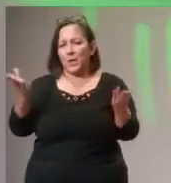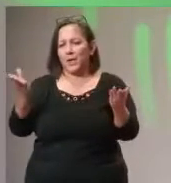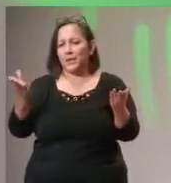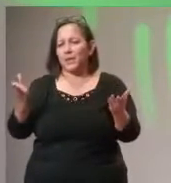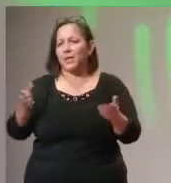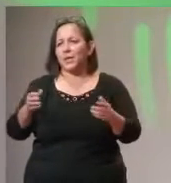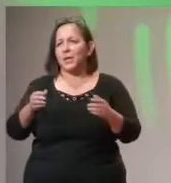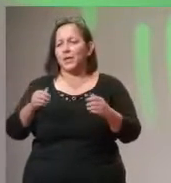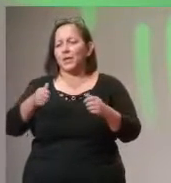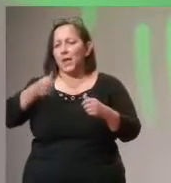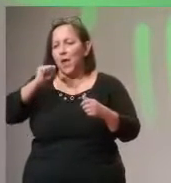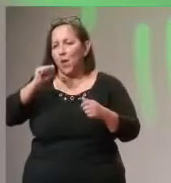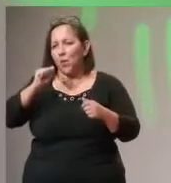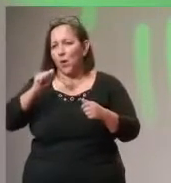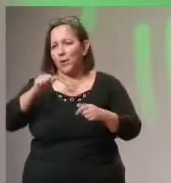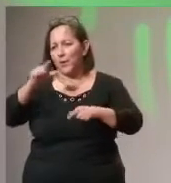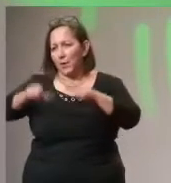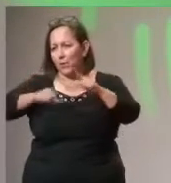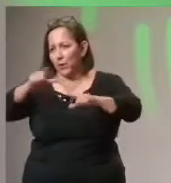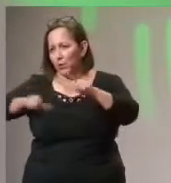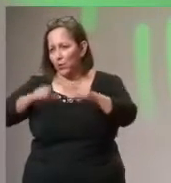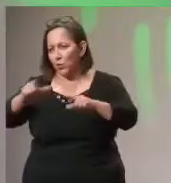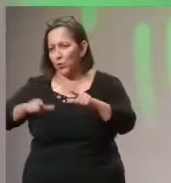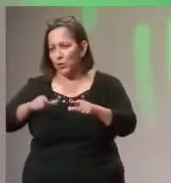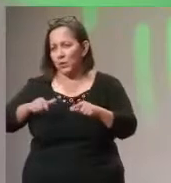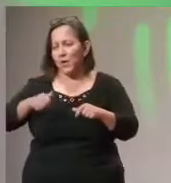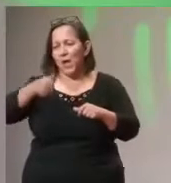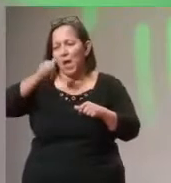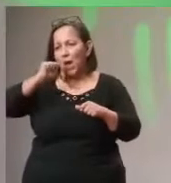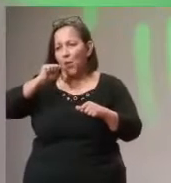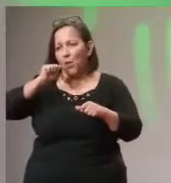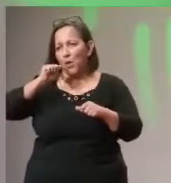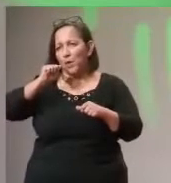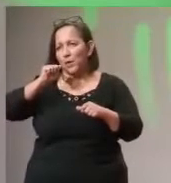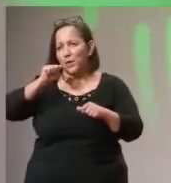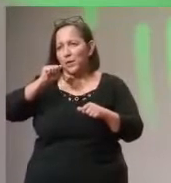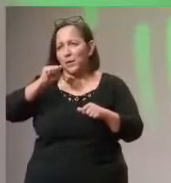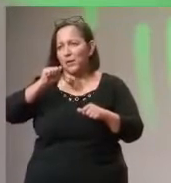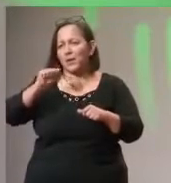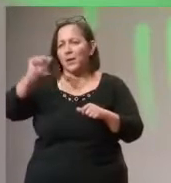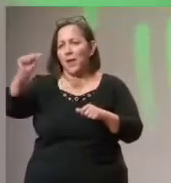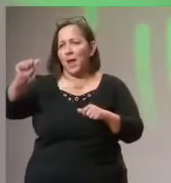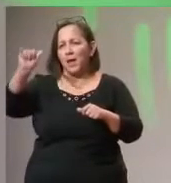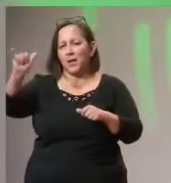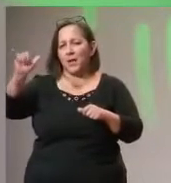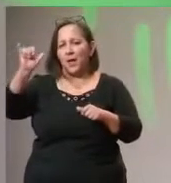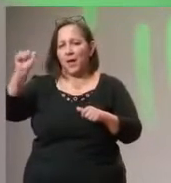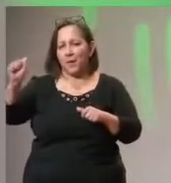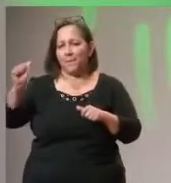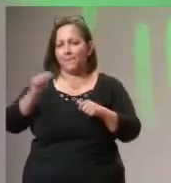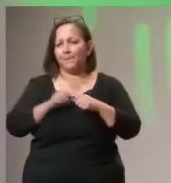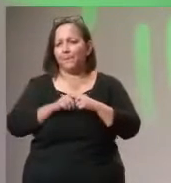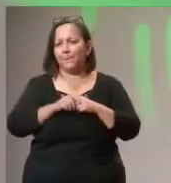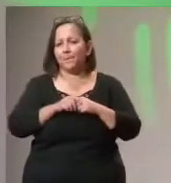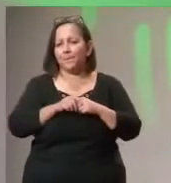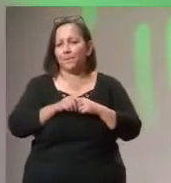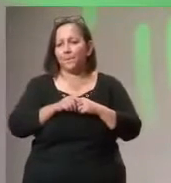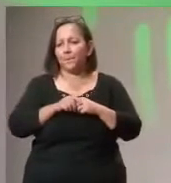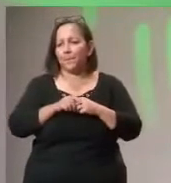de aguas residuales del Laboratorio Nacional de Aguas del AIA.